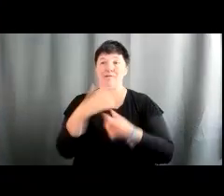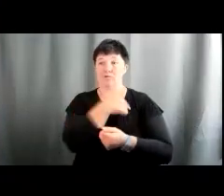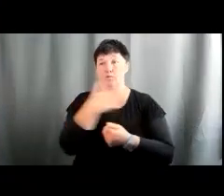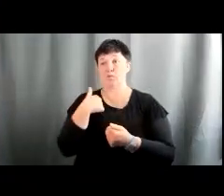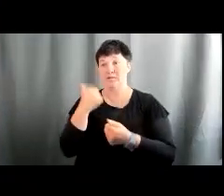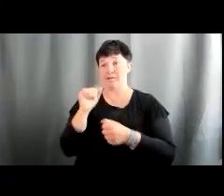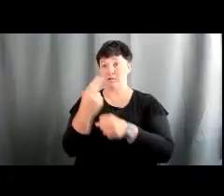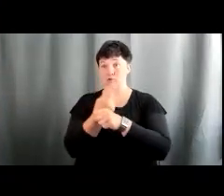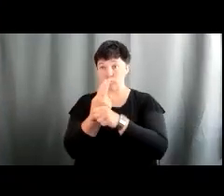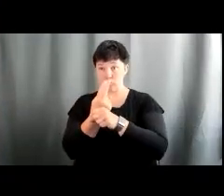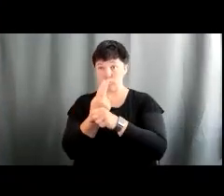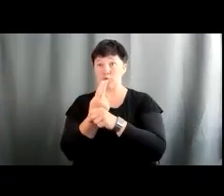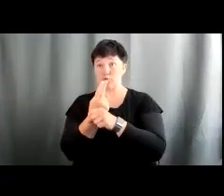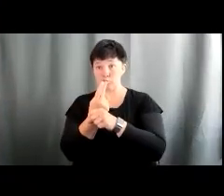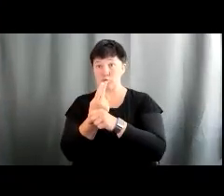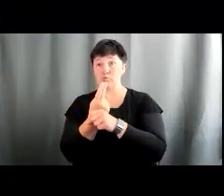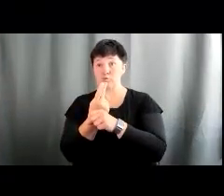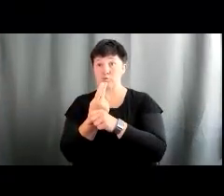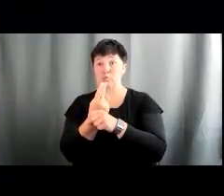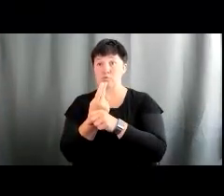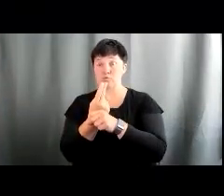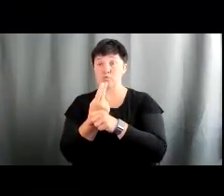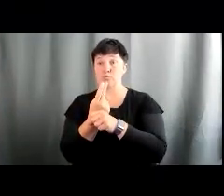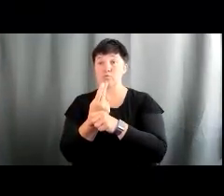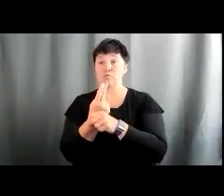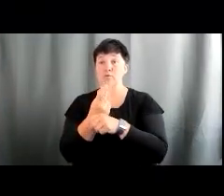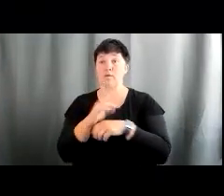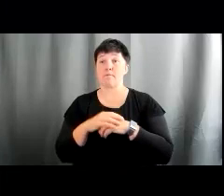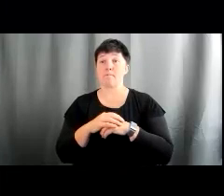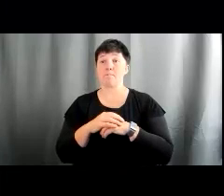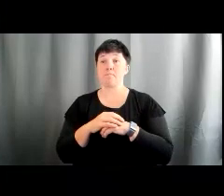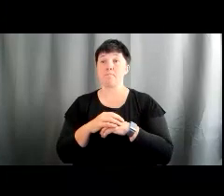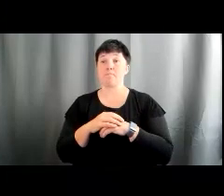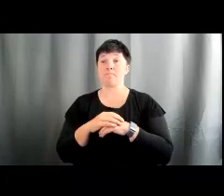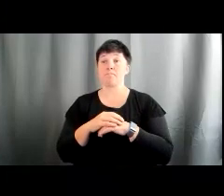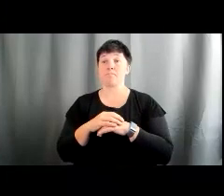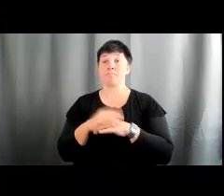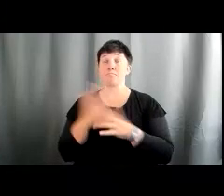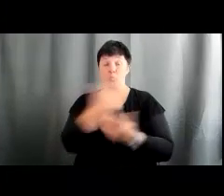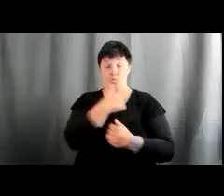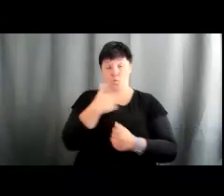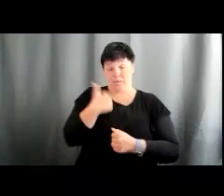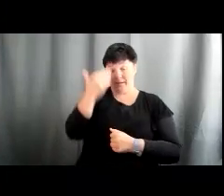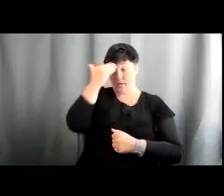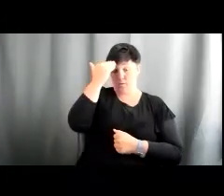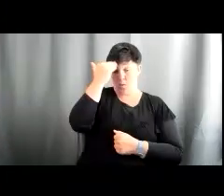La cantidad de luminosidad en relación con lo que sabemos que está ahí.